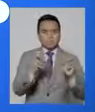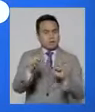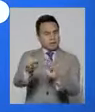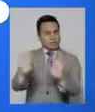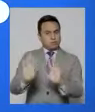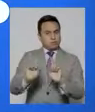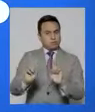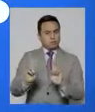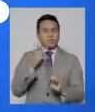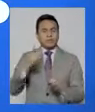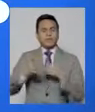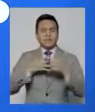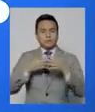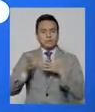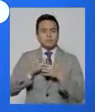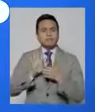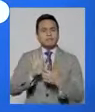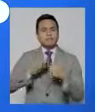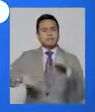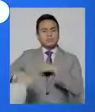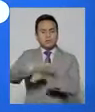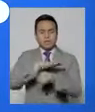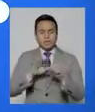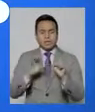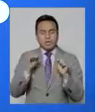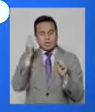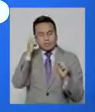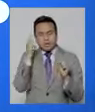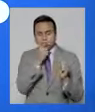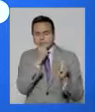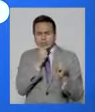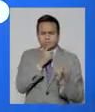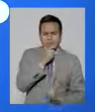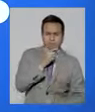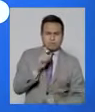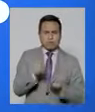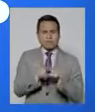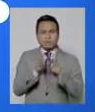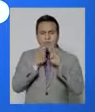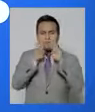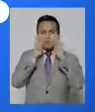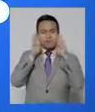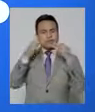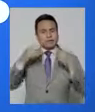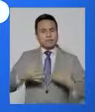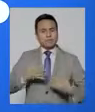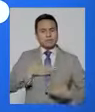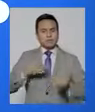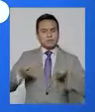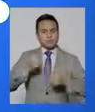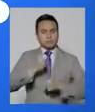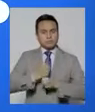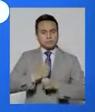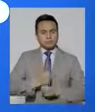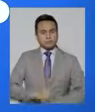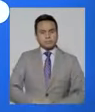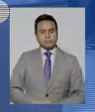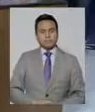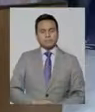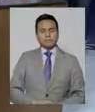poder, obviamente, transparentar la situación y evitar cualquier duda en cuanto a la probidad de mi gestión.